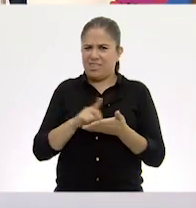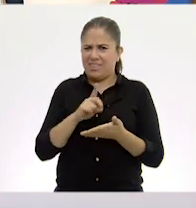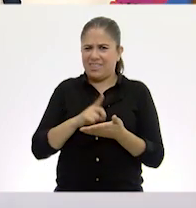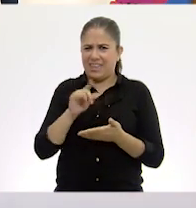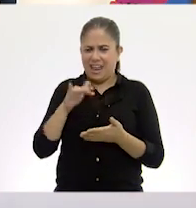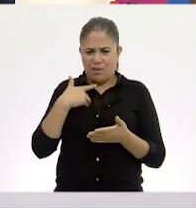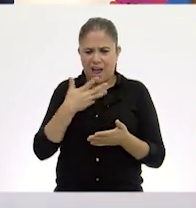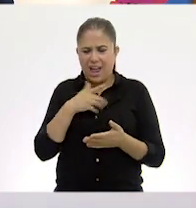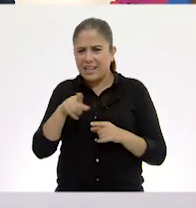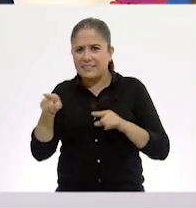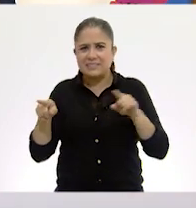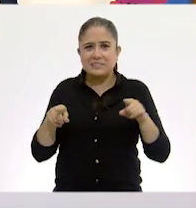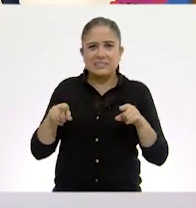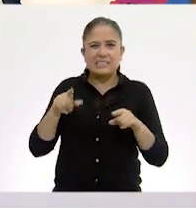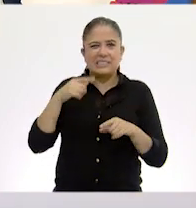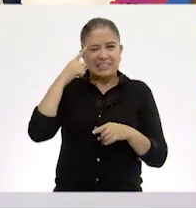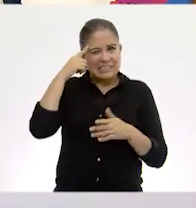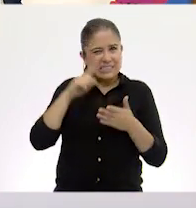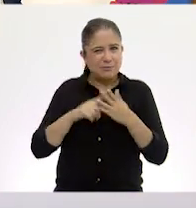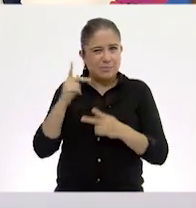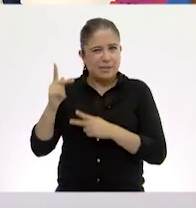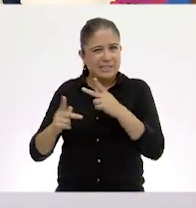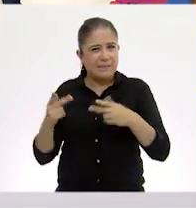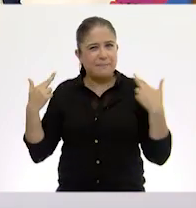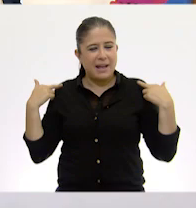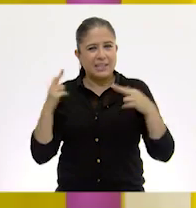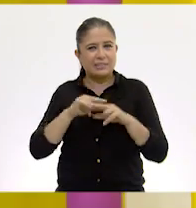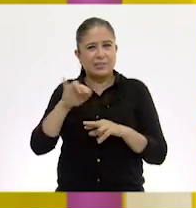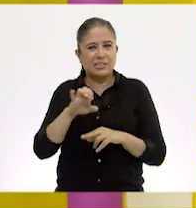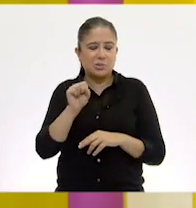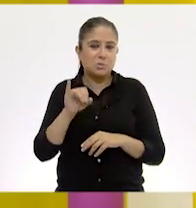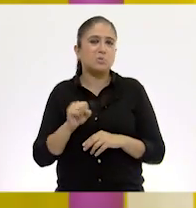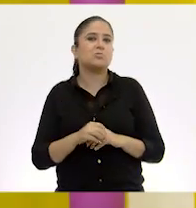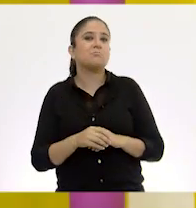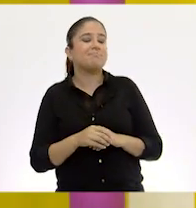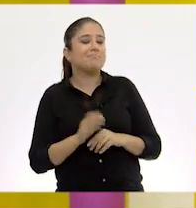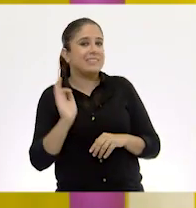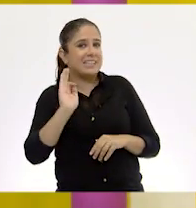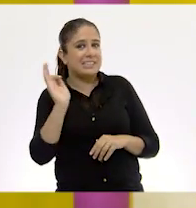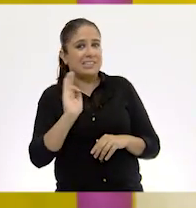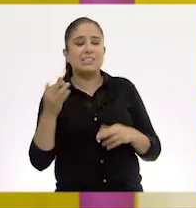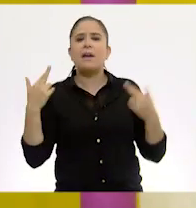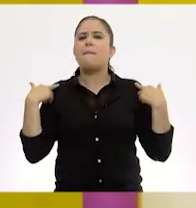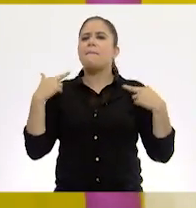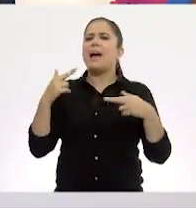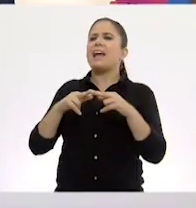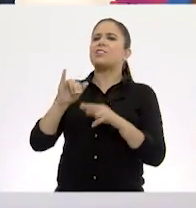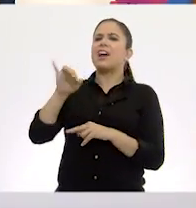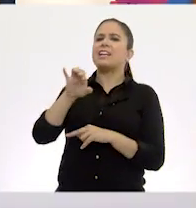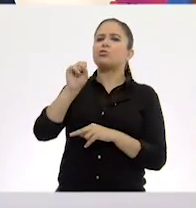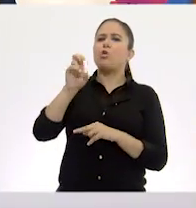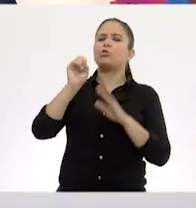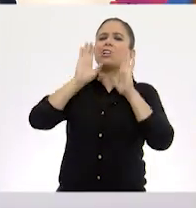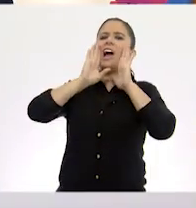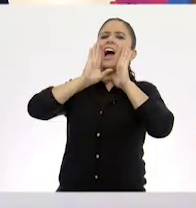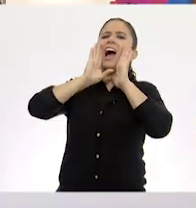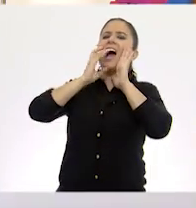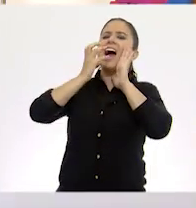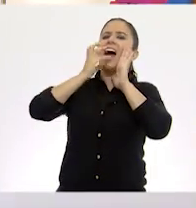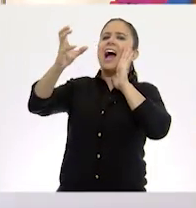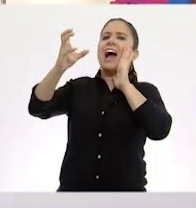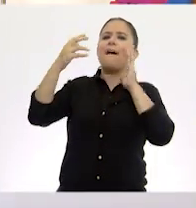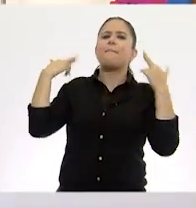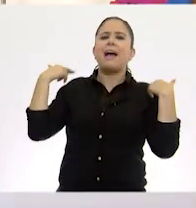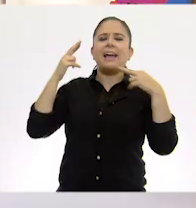pero creo que se lo presté al maestro Jesús. Ah, tal vez. ¡Maestro Jesús! ¡Maestro